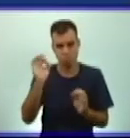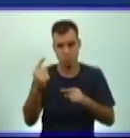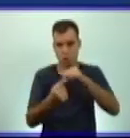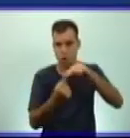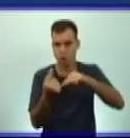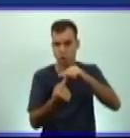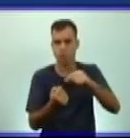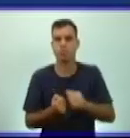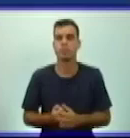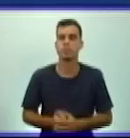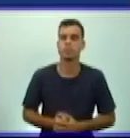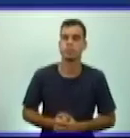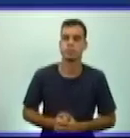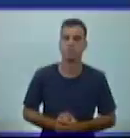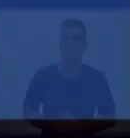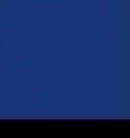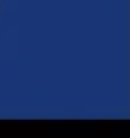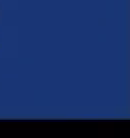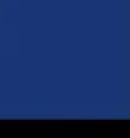cuerpos.